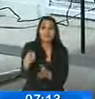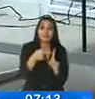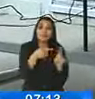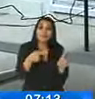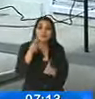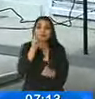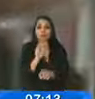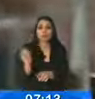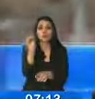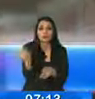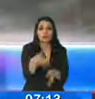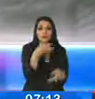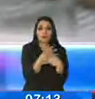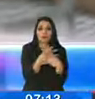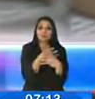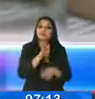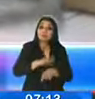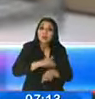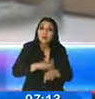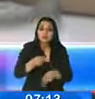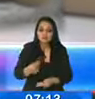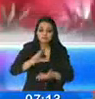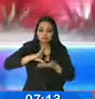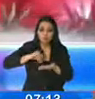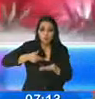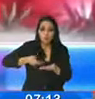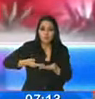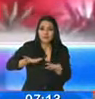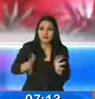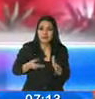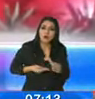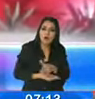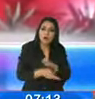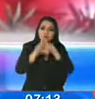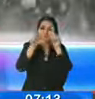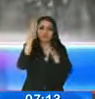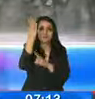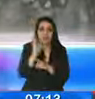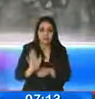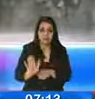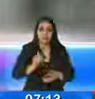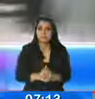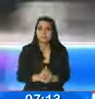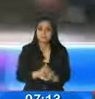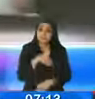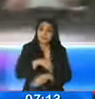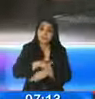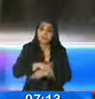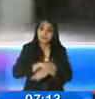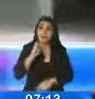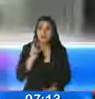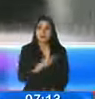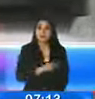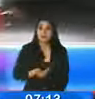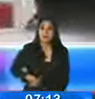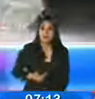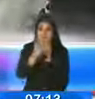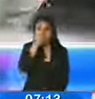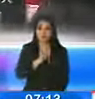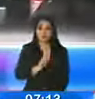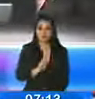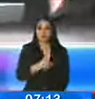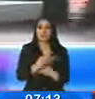y acusado del presunto delito de asociación ilícita por el caso Odebrecht. En horas de la tarde, el segundo mandatario salió de la